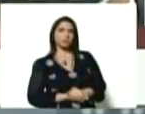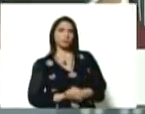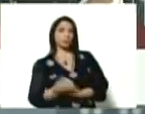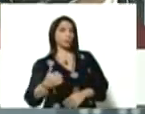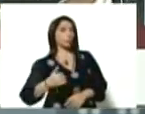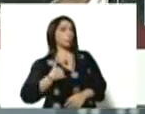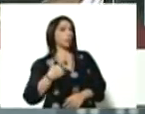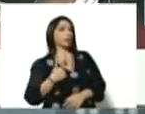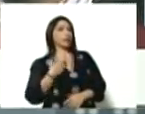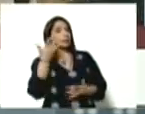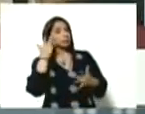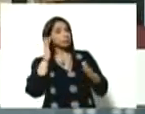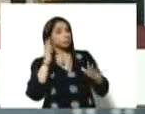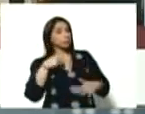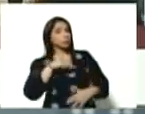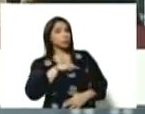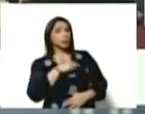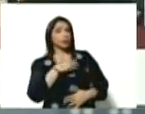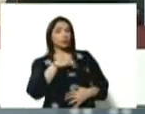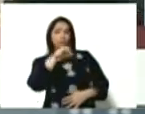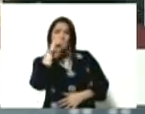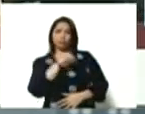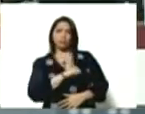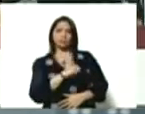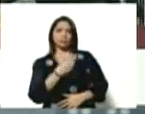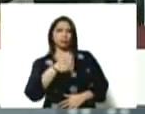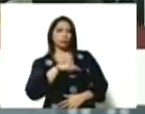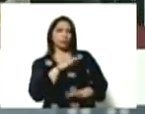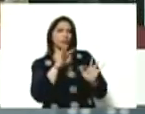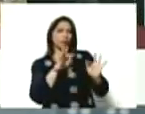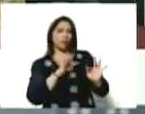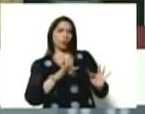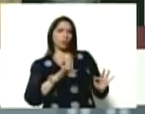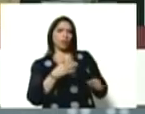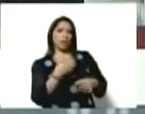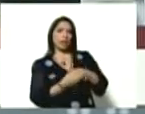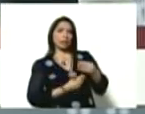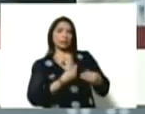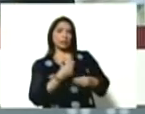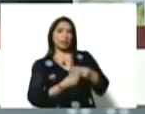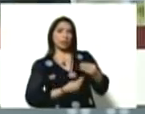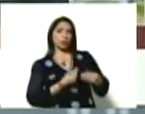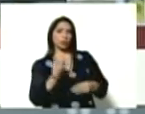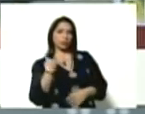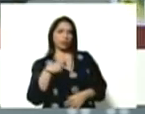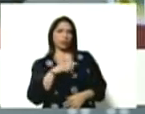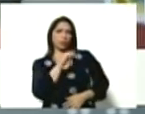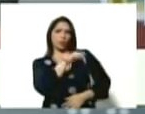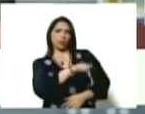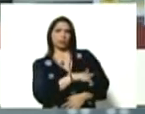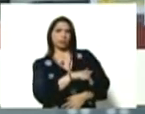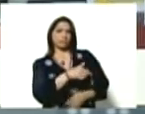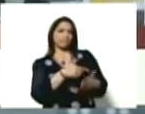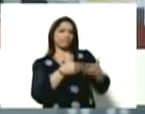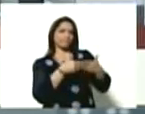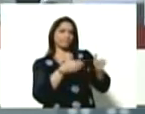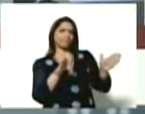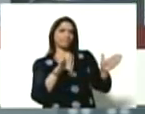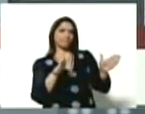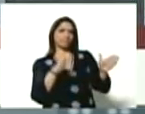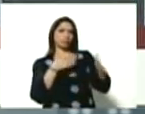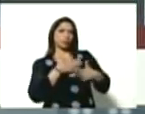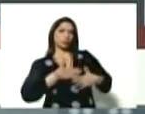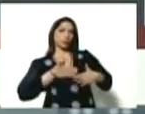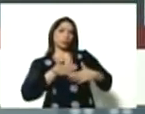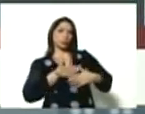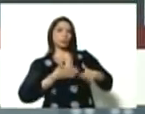que sea nuestra preferencia y cualquiera que sea nuestro modo de hacerlo, tenemos acá pues una garantía. Así que me voy muy